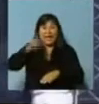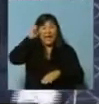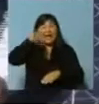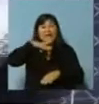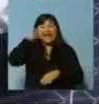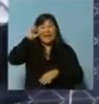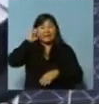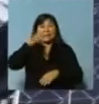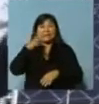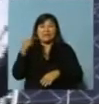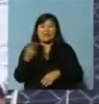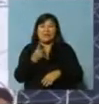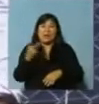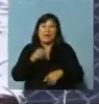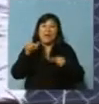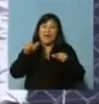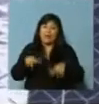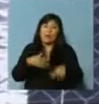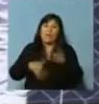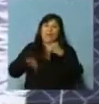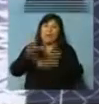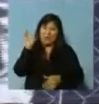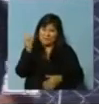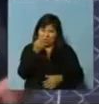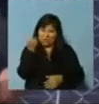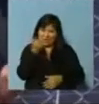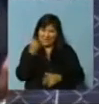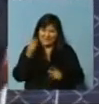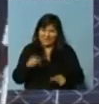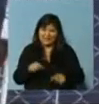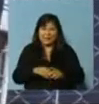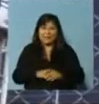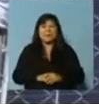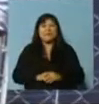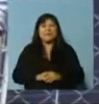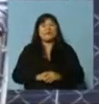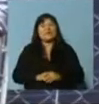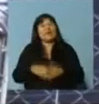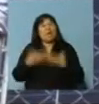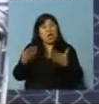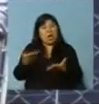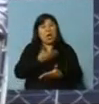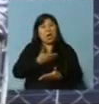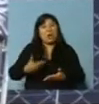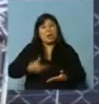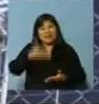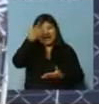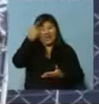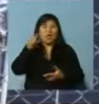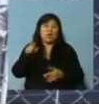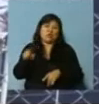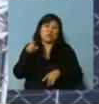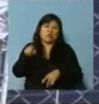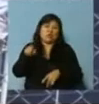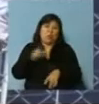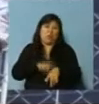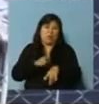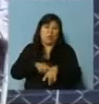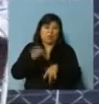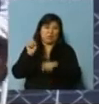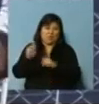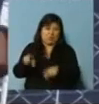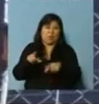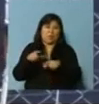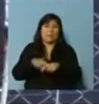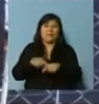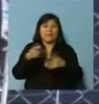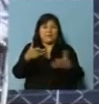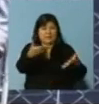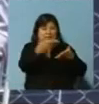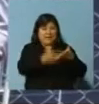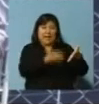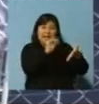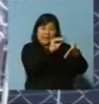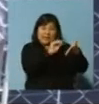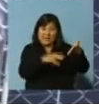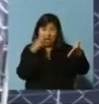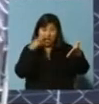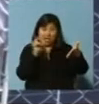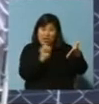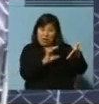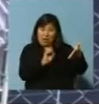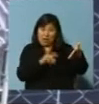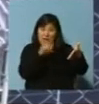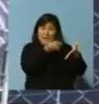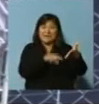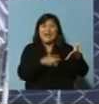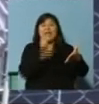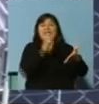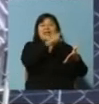Ahí está, estoy súper importante, dicen ahí. Así que, señor gobernador, todo suyo este momento. Aquí están los nombres de